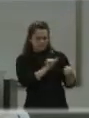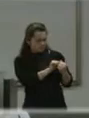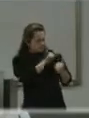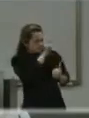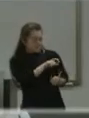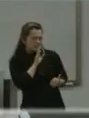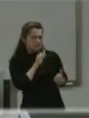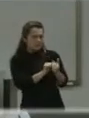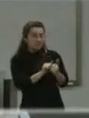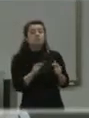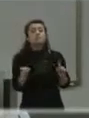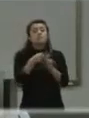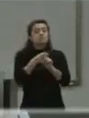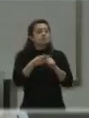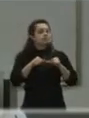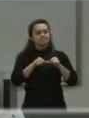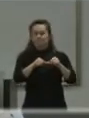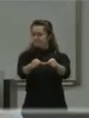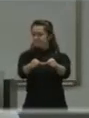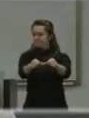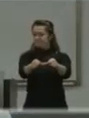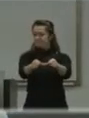tiene una pareja estable